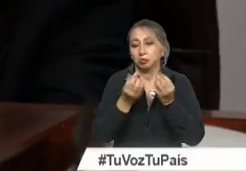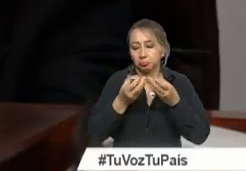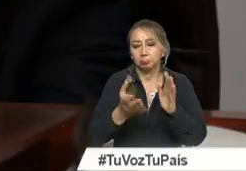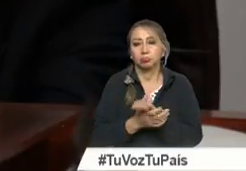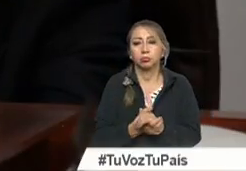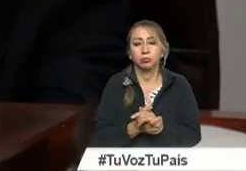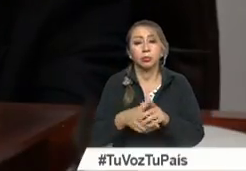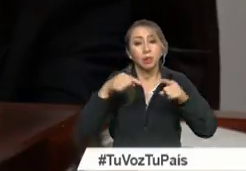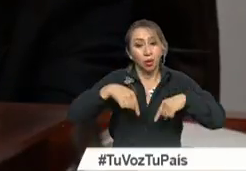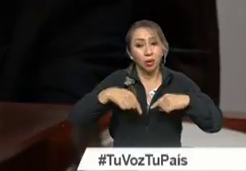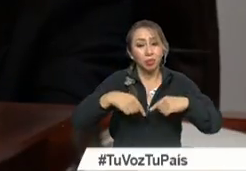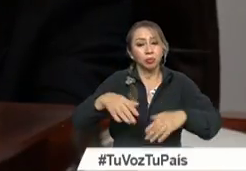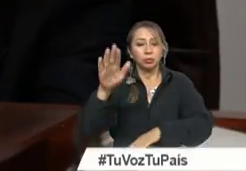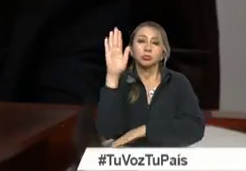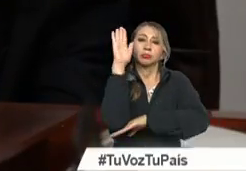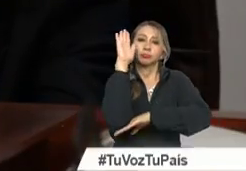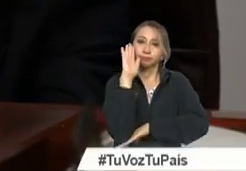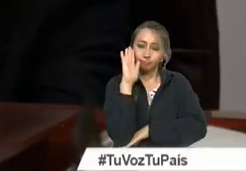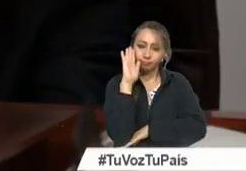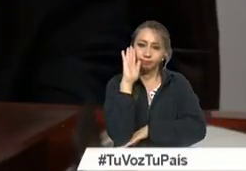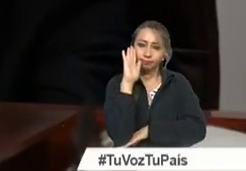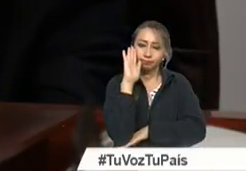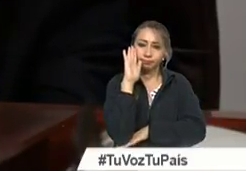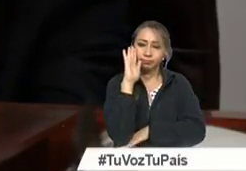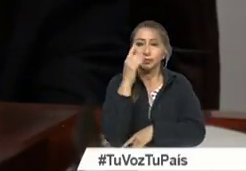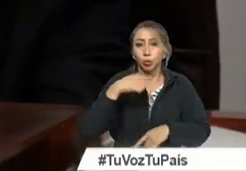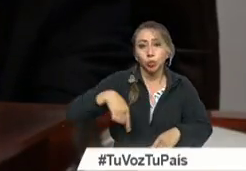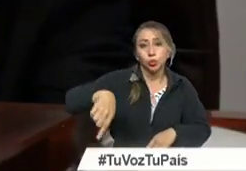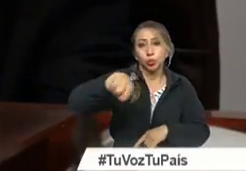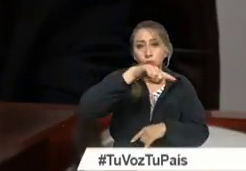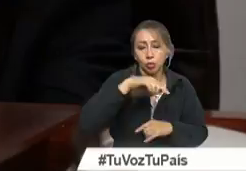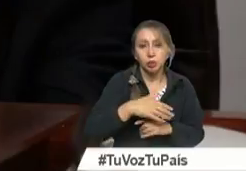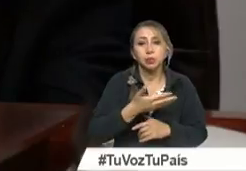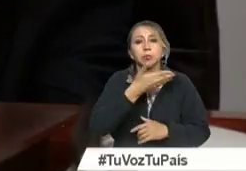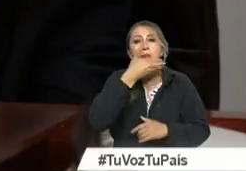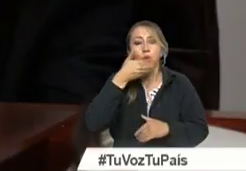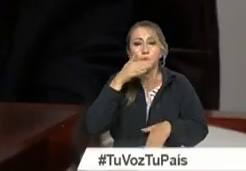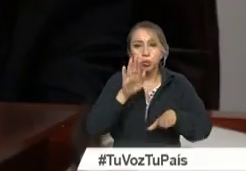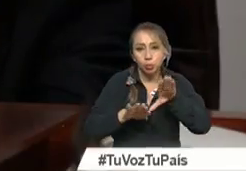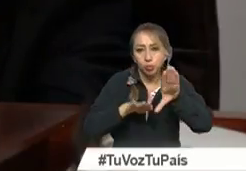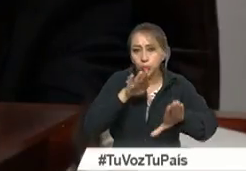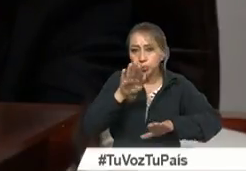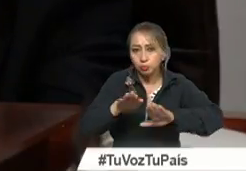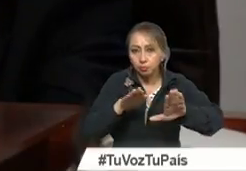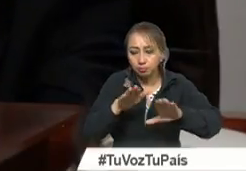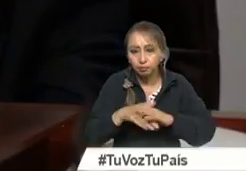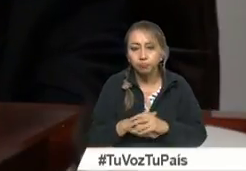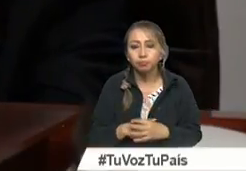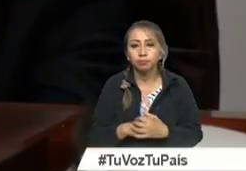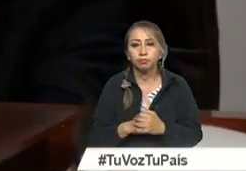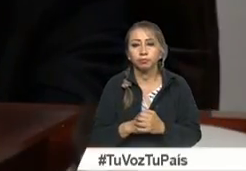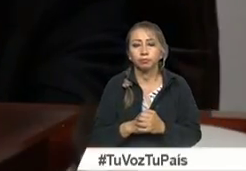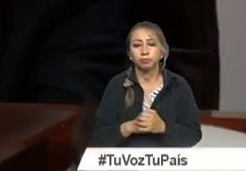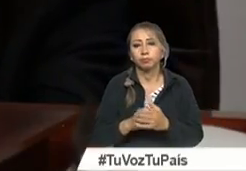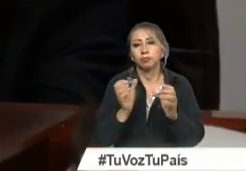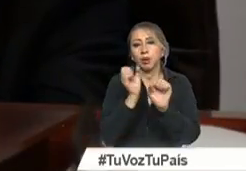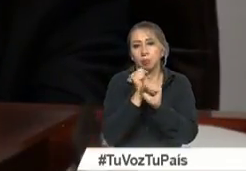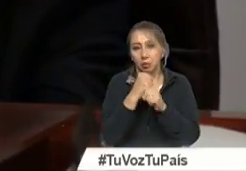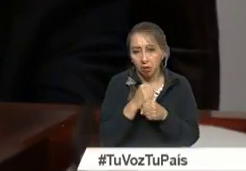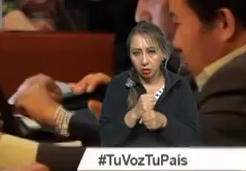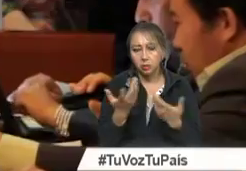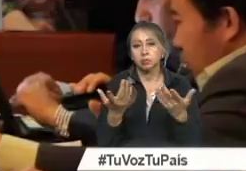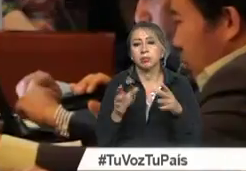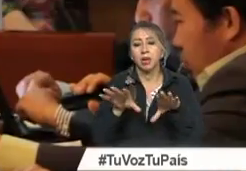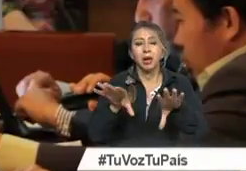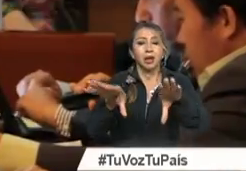vamos a contemos con ustedes tener el mejor proceso para hacer la postulación y